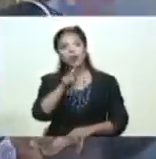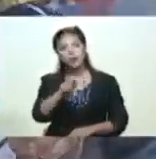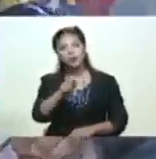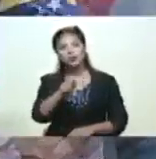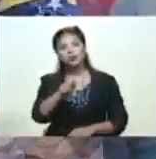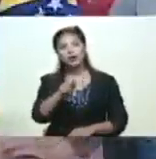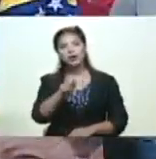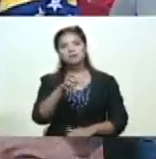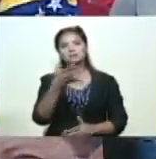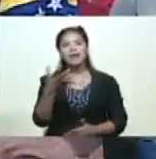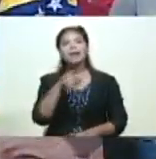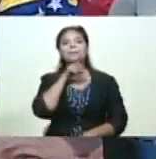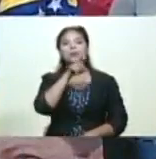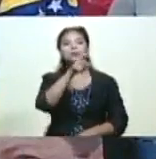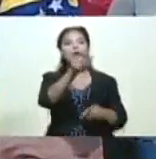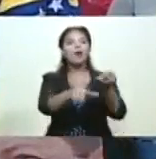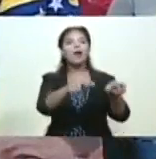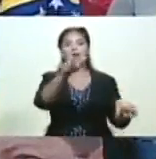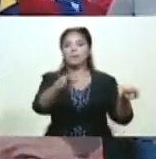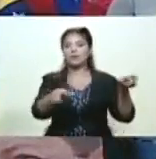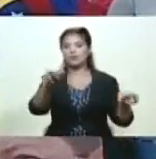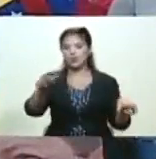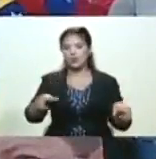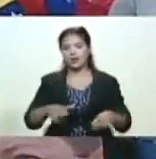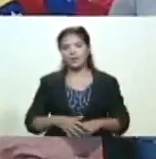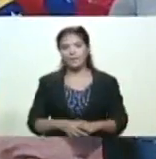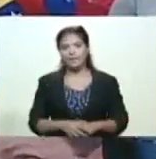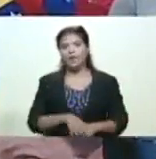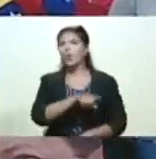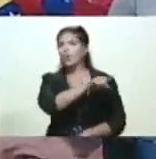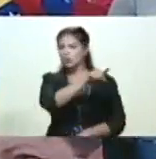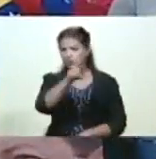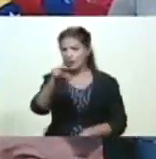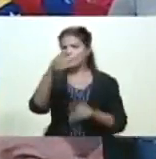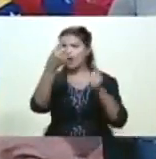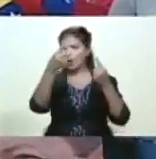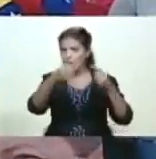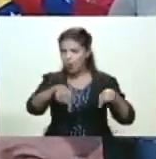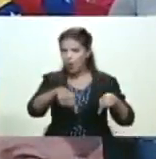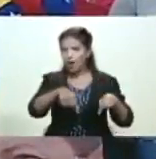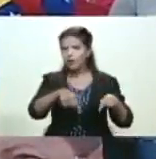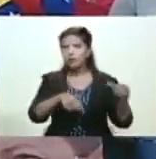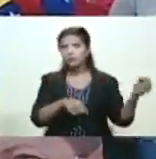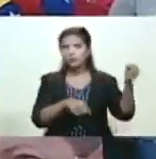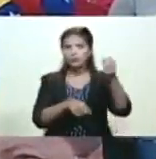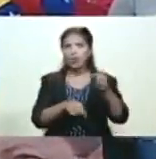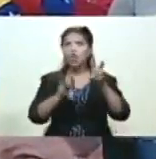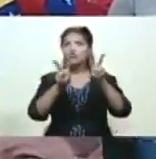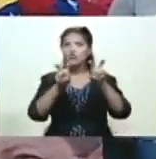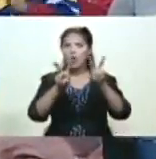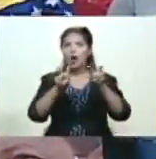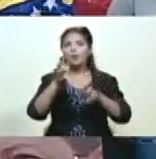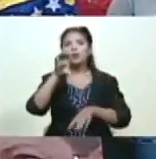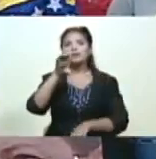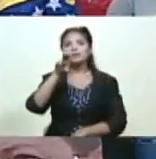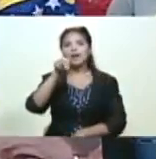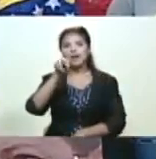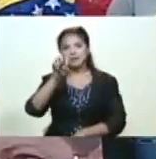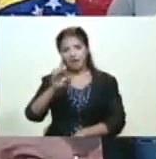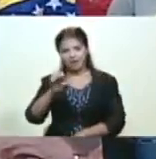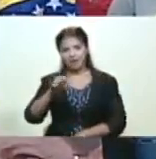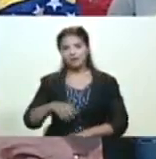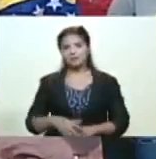le preguntaron a sus electores, ¿usted está de acuerdo que nombremos un nuevo Consejo Nacional Electoral?